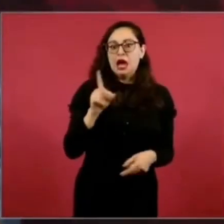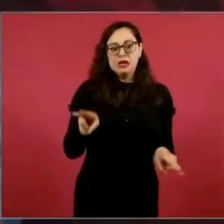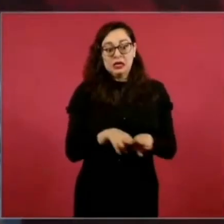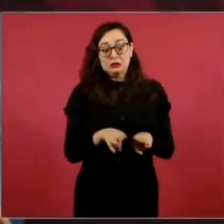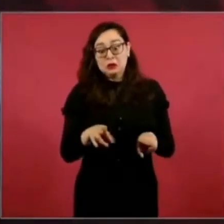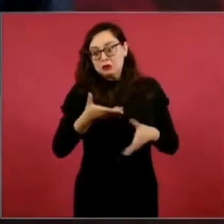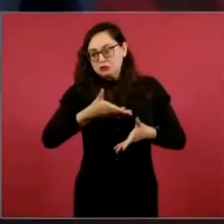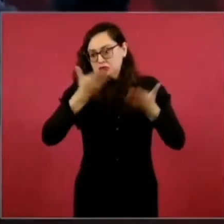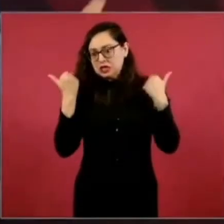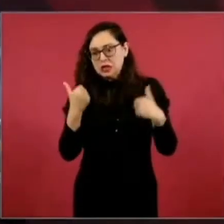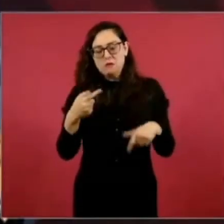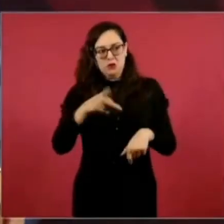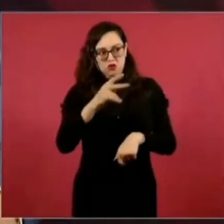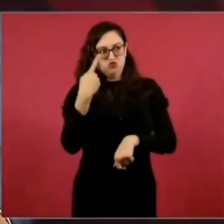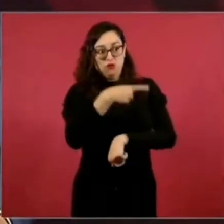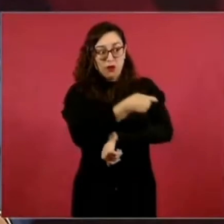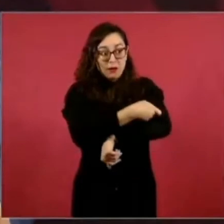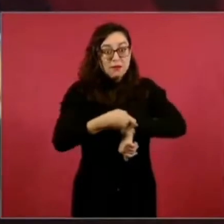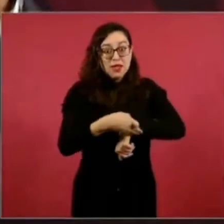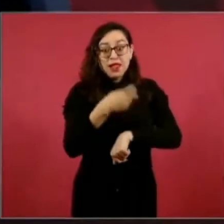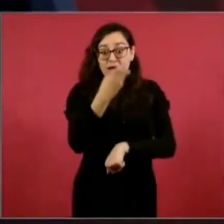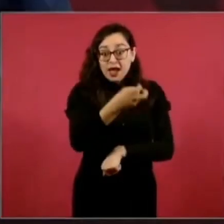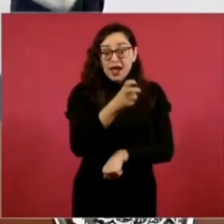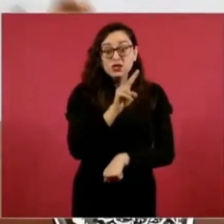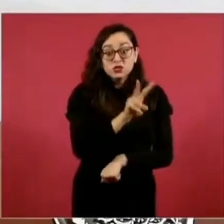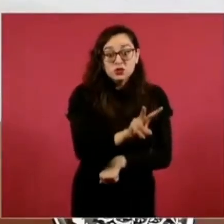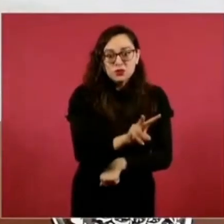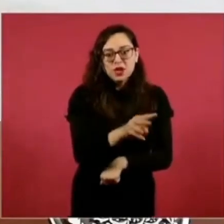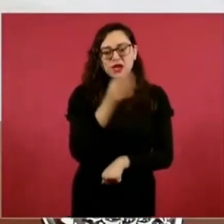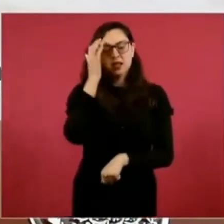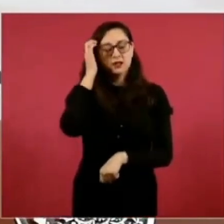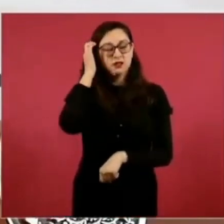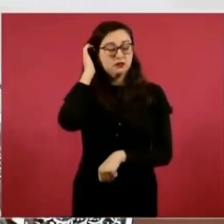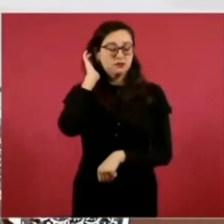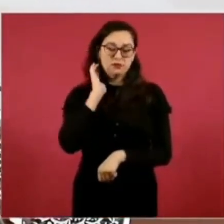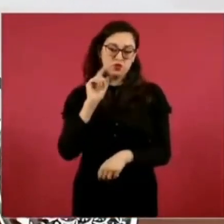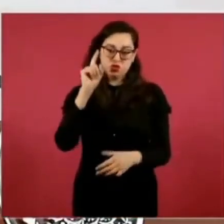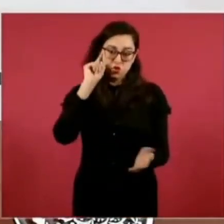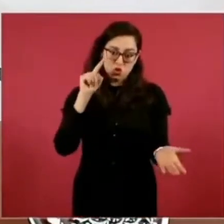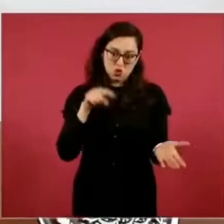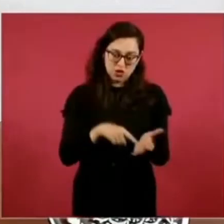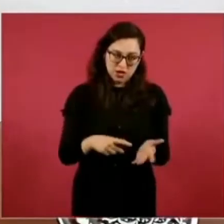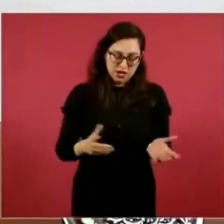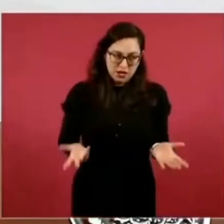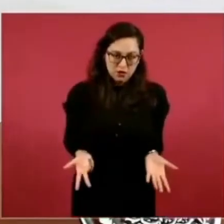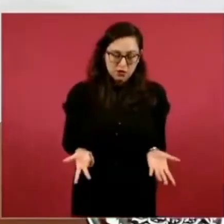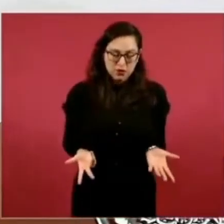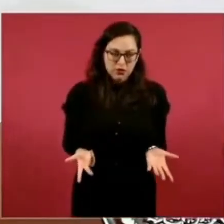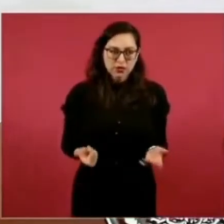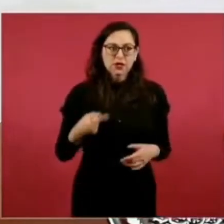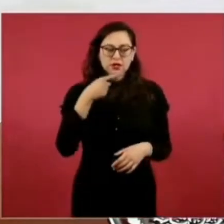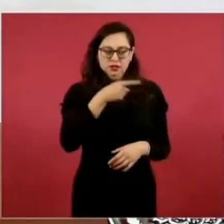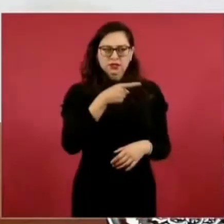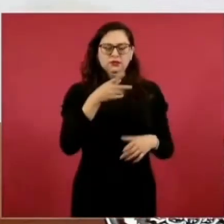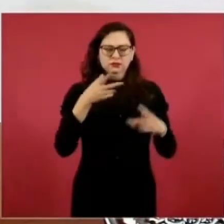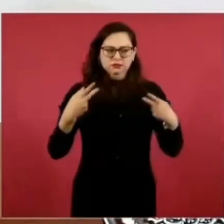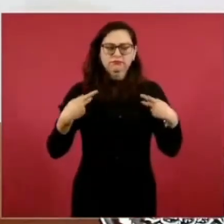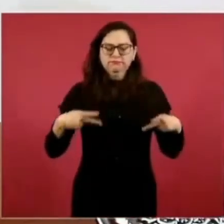este familiar y además es una una gente